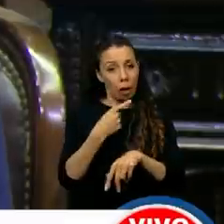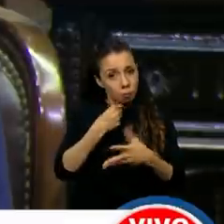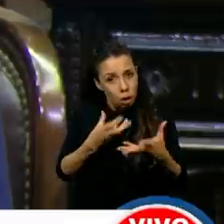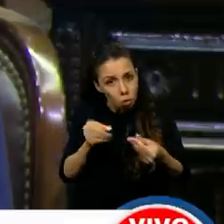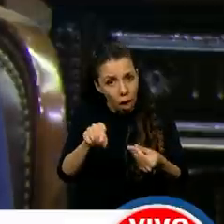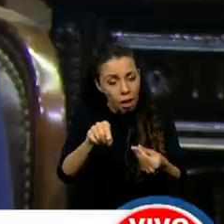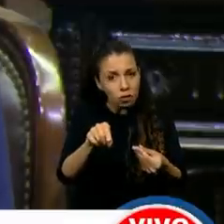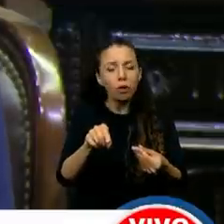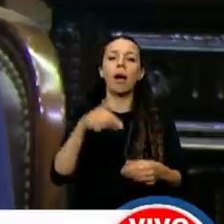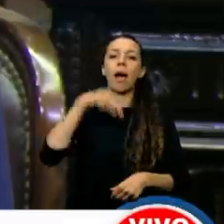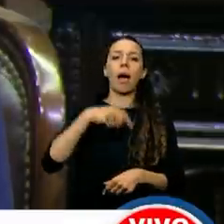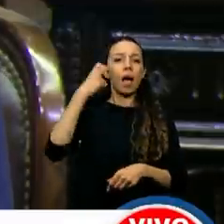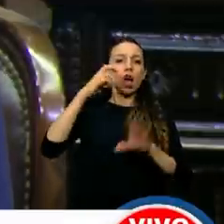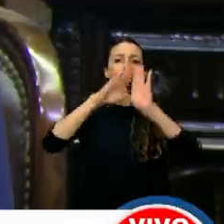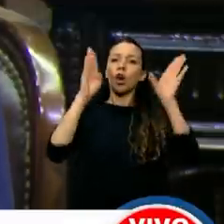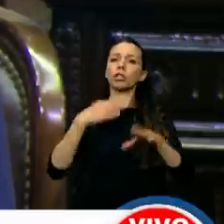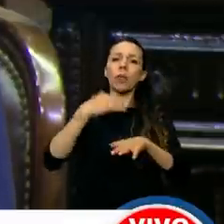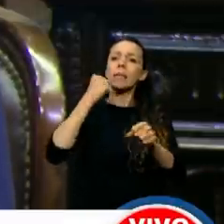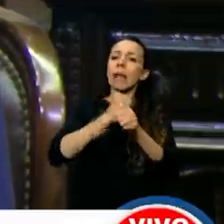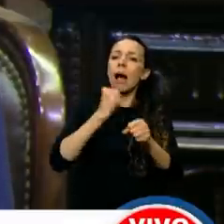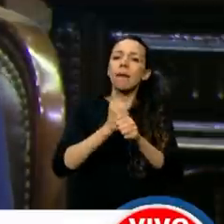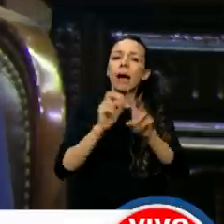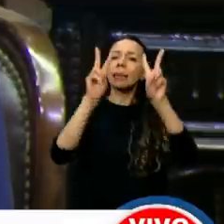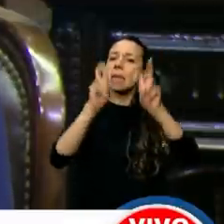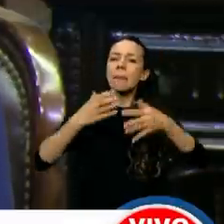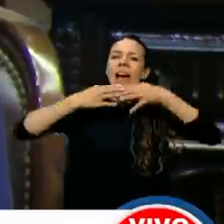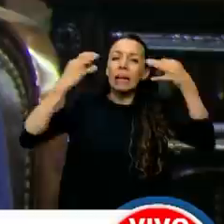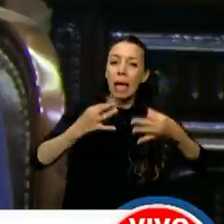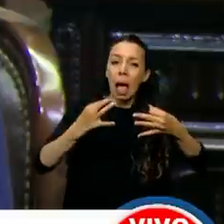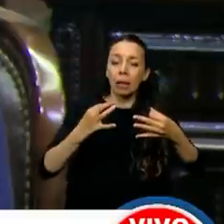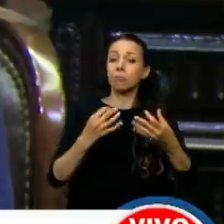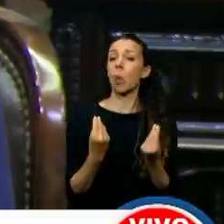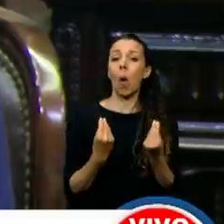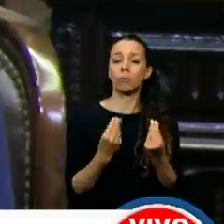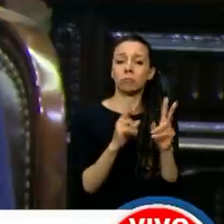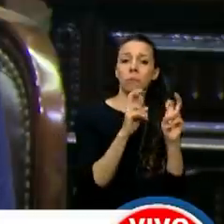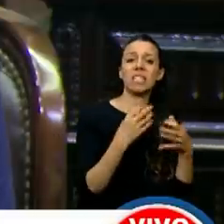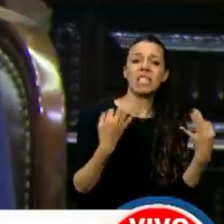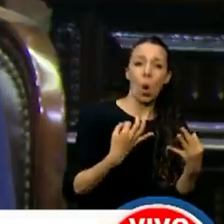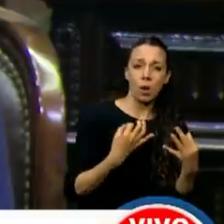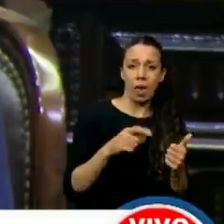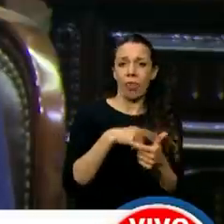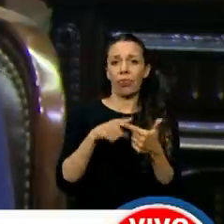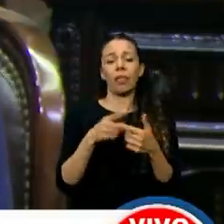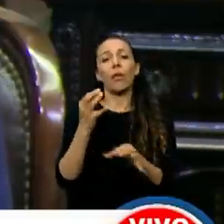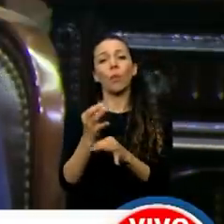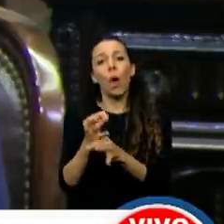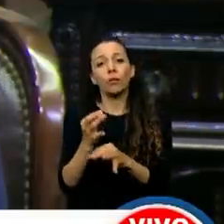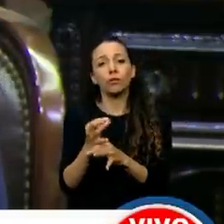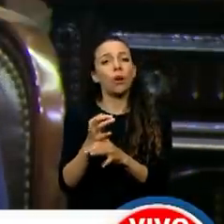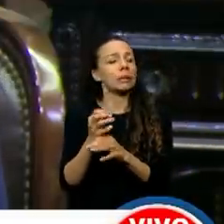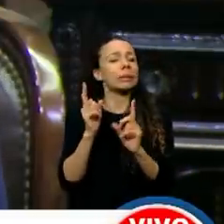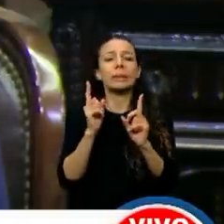tratar los temas reales de la ciudadanía que tiene que ver con la seguridad que tiene que ver con la educación y que tiene que ver